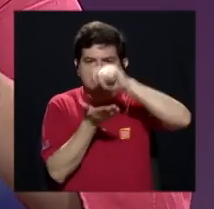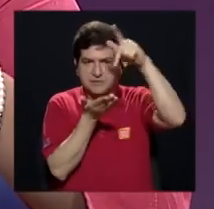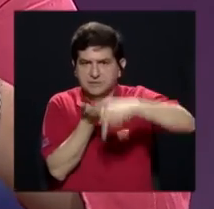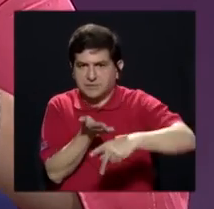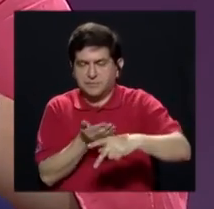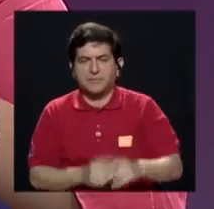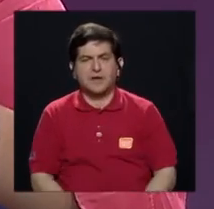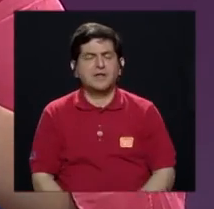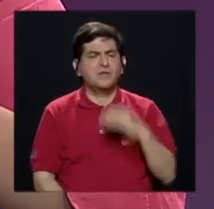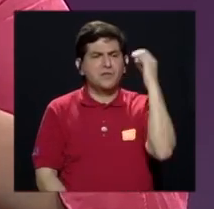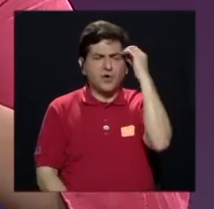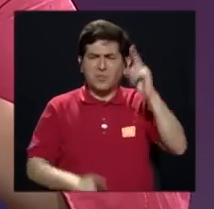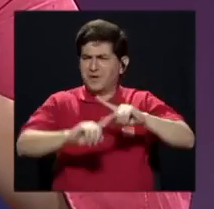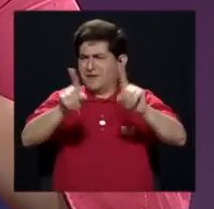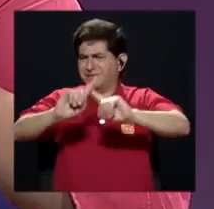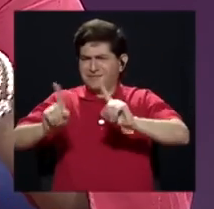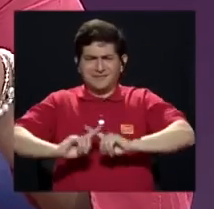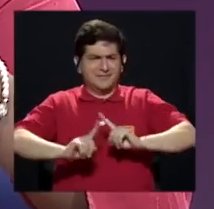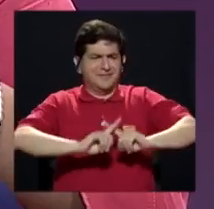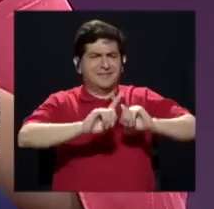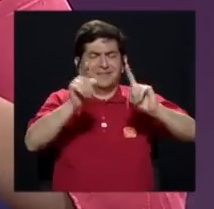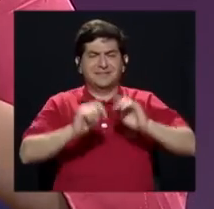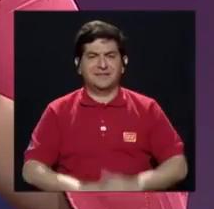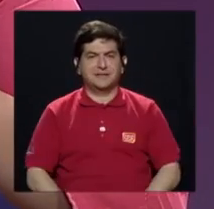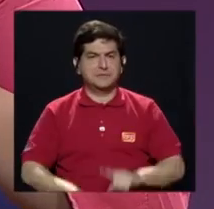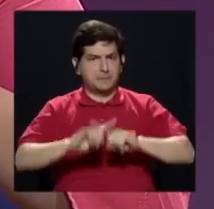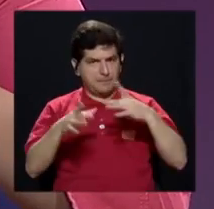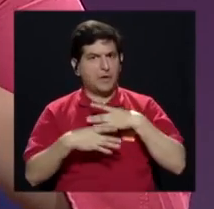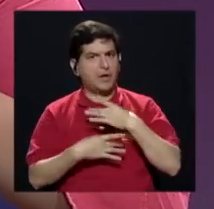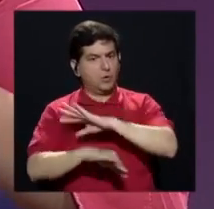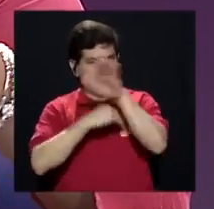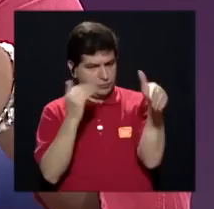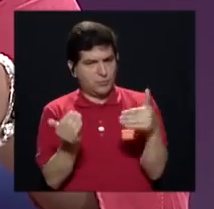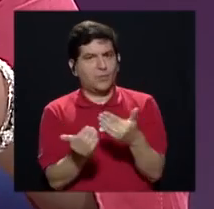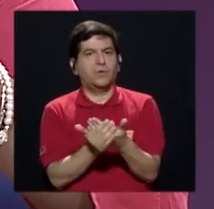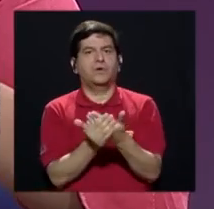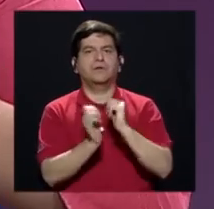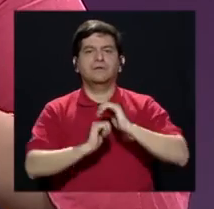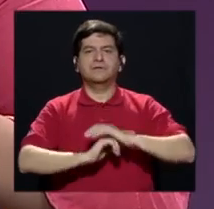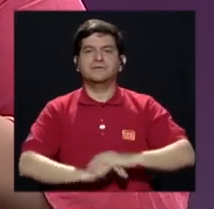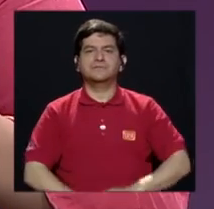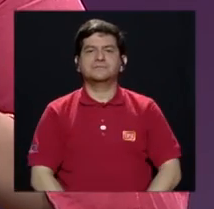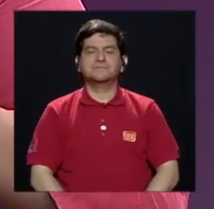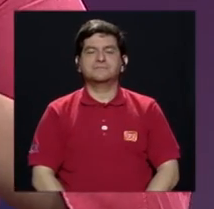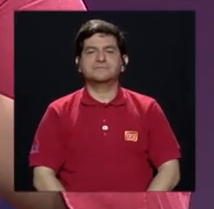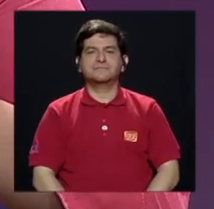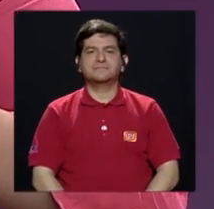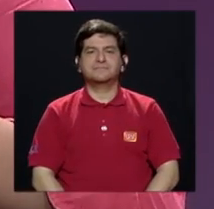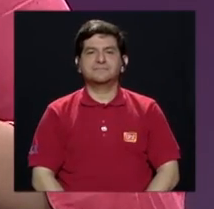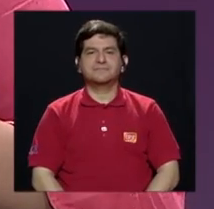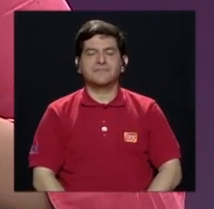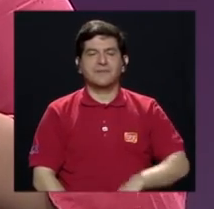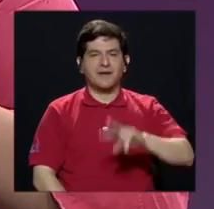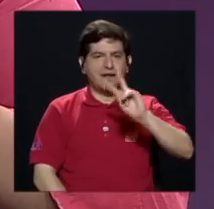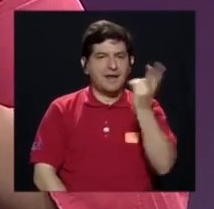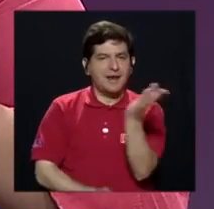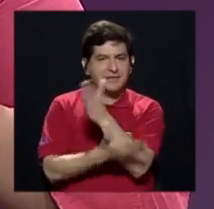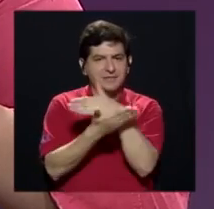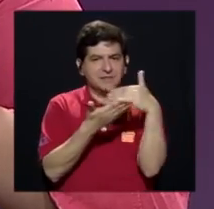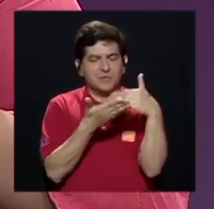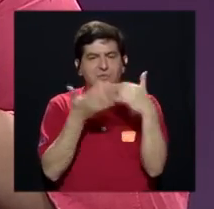tenía opiniones muy divergentes pero muy interesantes todas por lo que en esta segunda parte